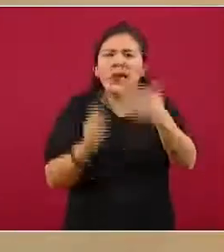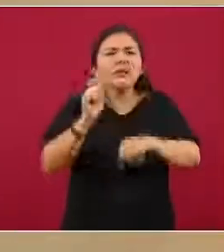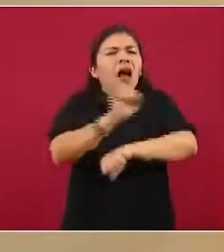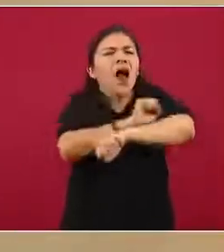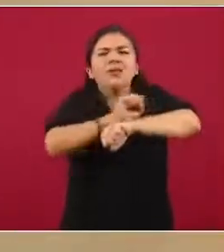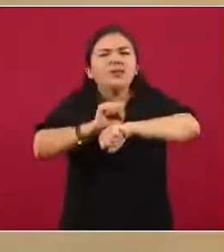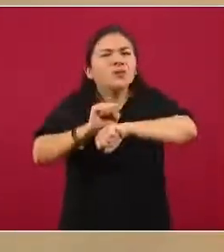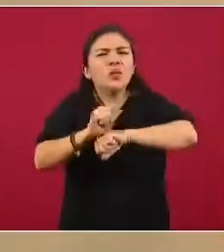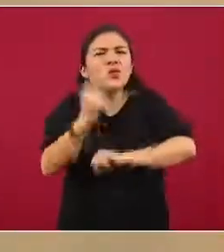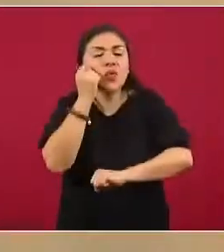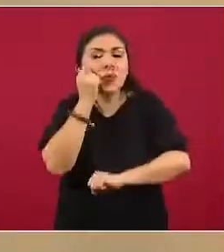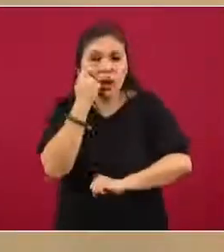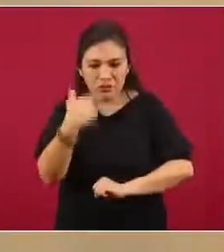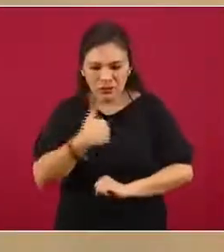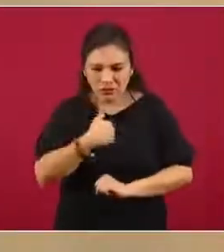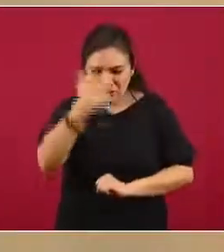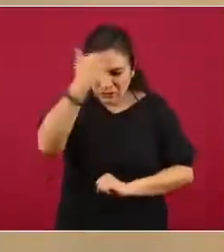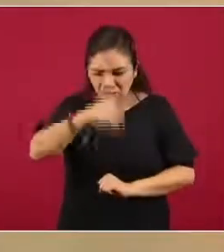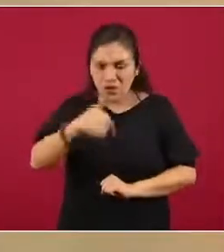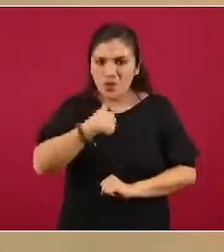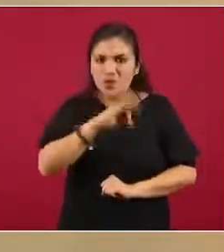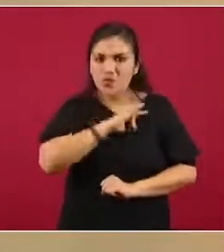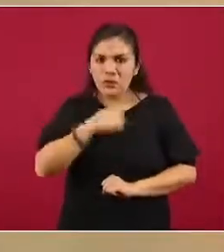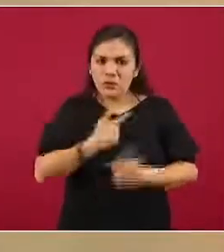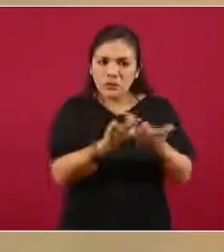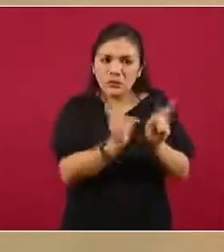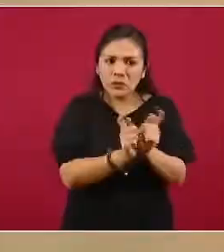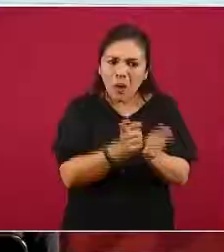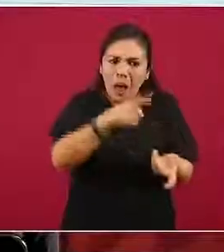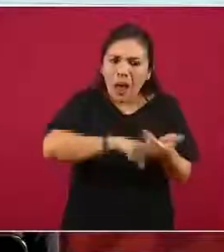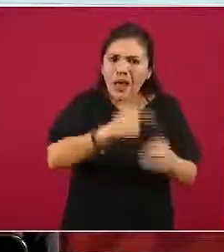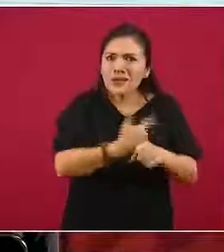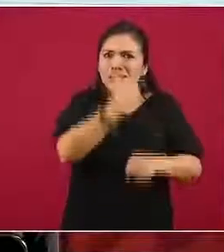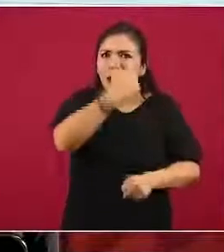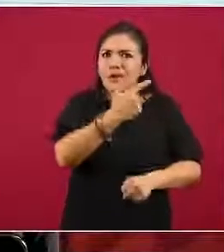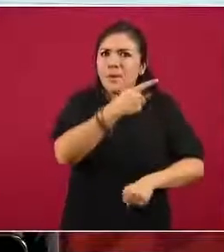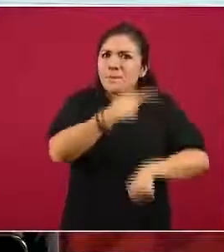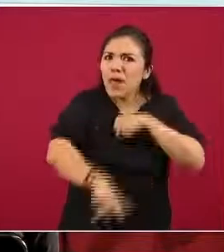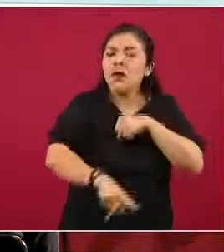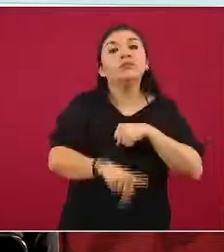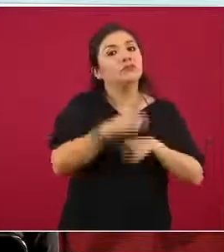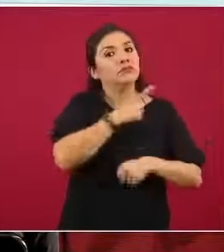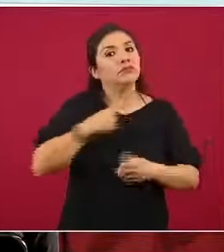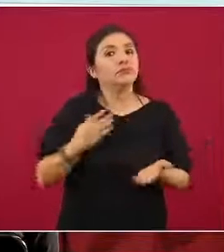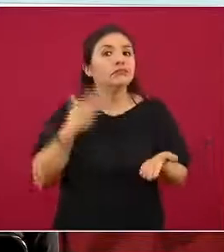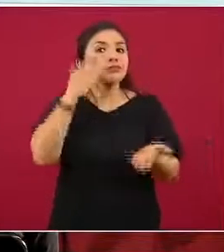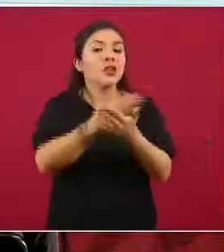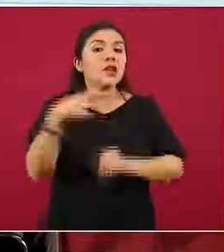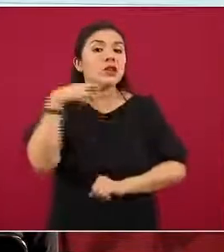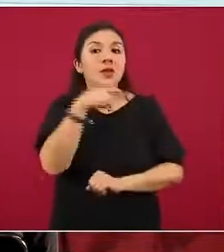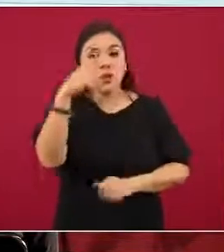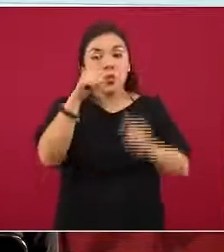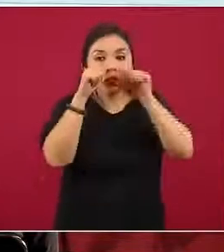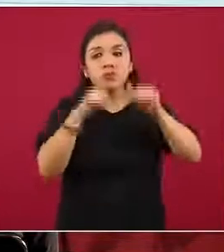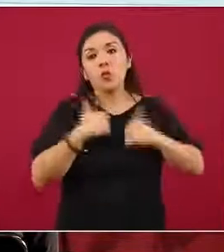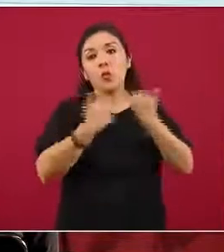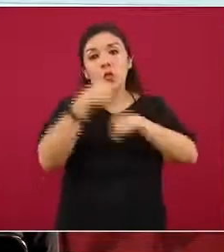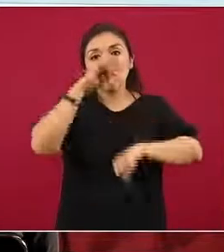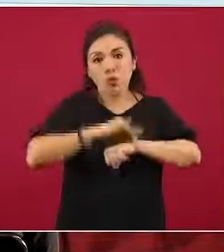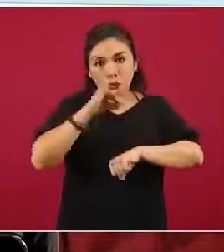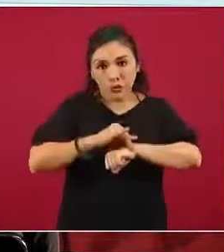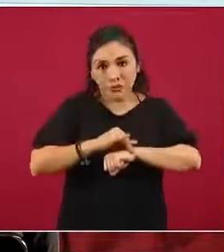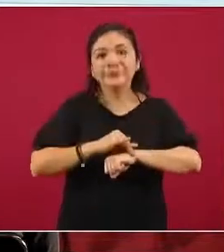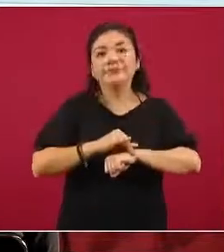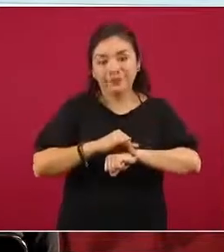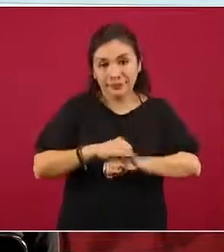leves, si yo sé que soy de uno de los grupos vulnerables, rápidamente tengo que ir a mi atención médica.